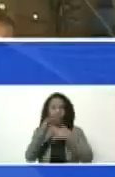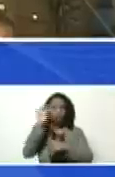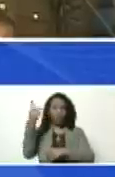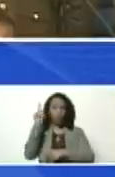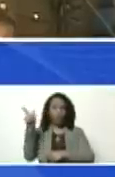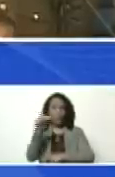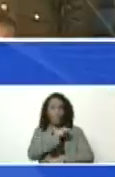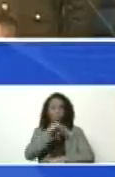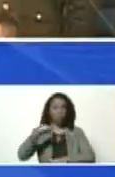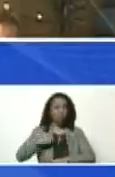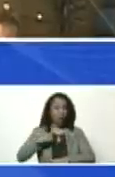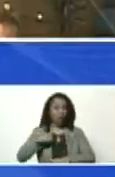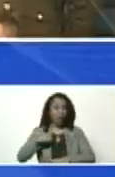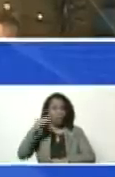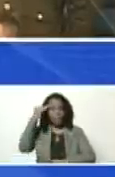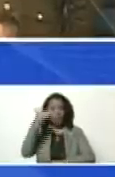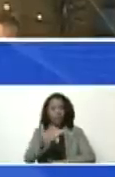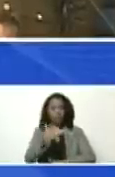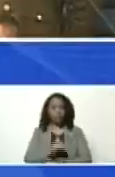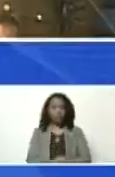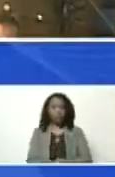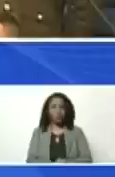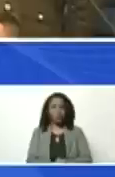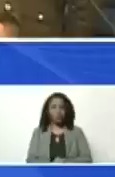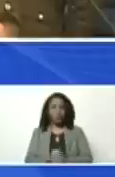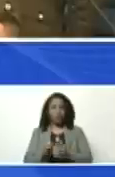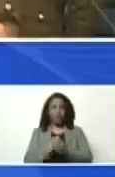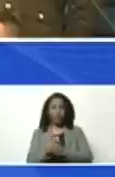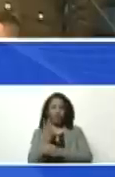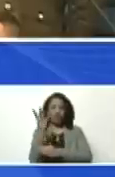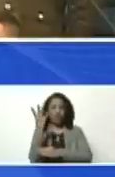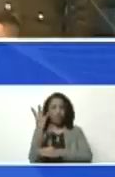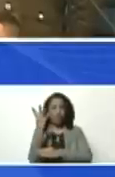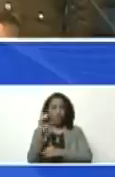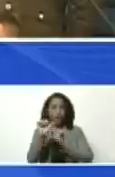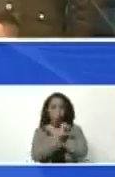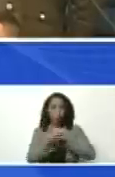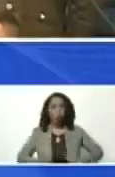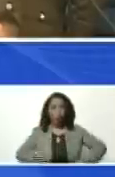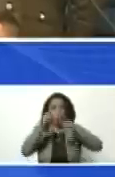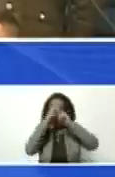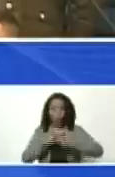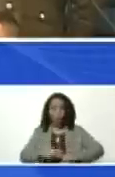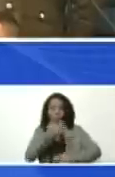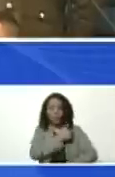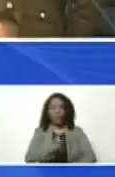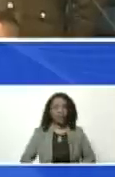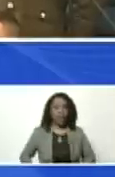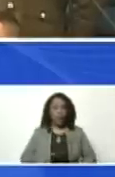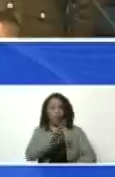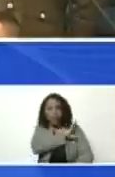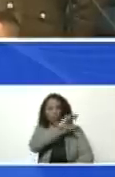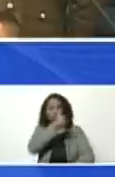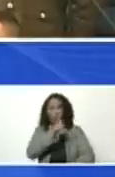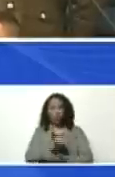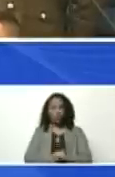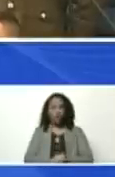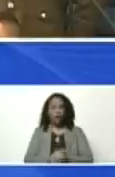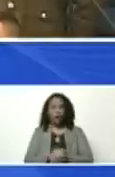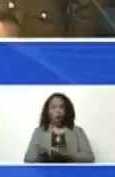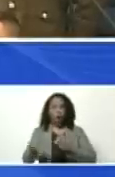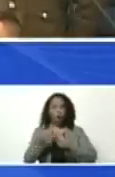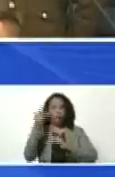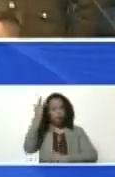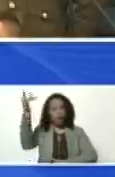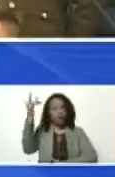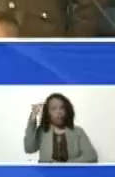este personal militar que florece en la Guardia de Honor Presidencial y en la Dirección de